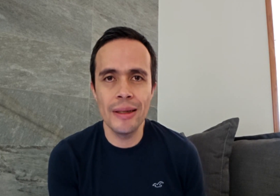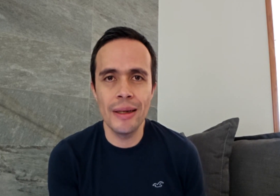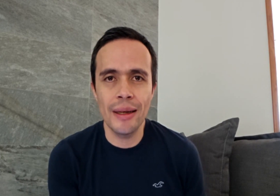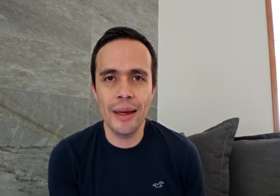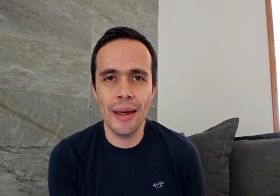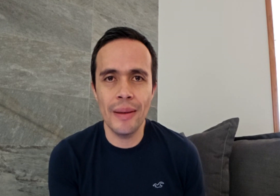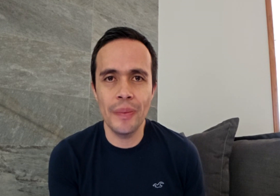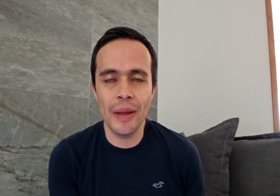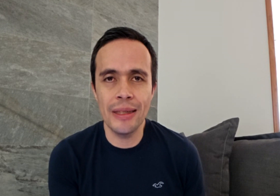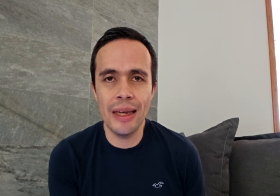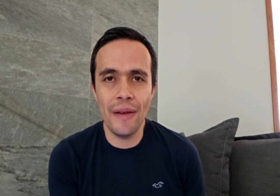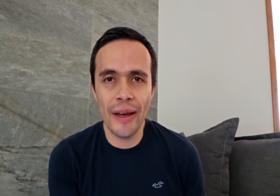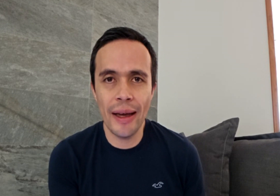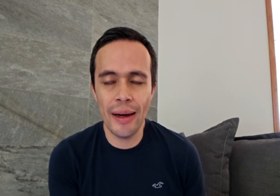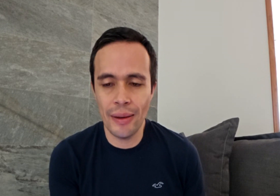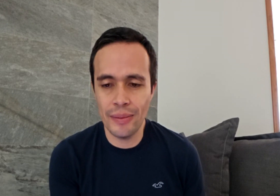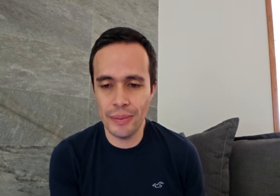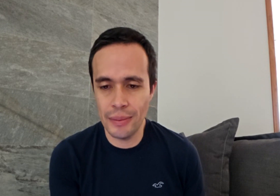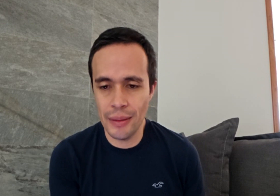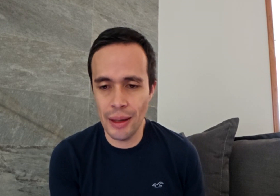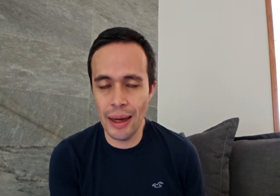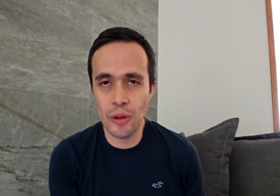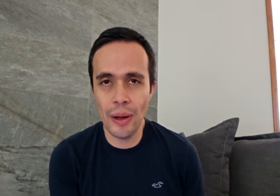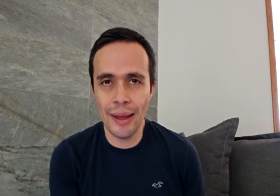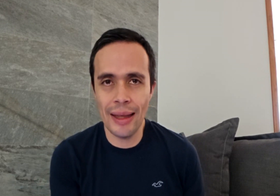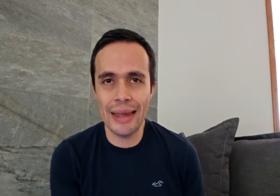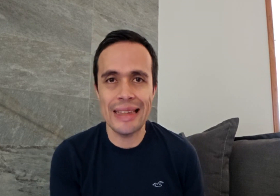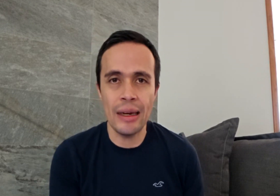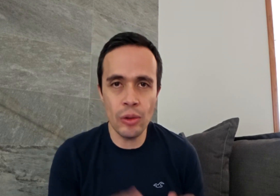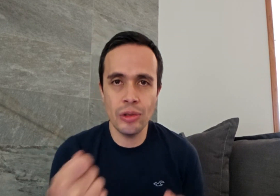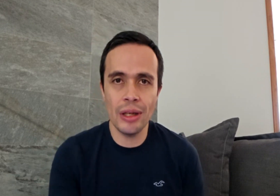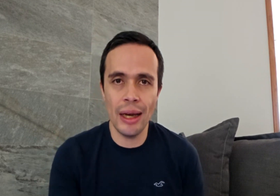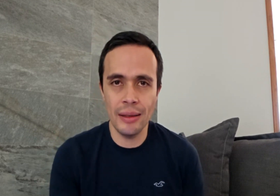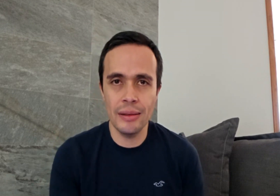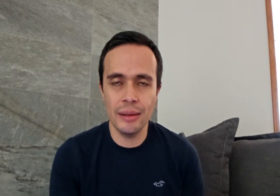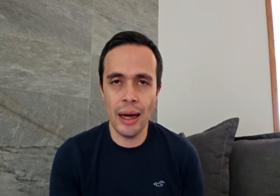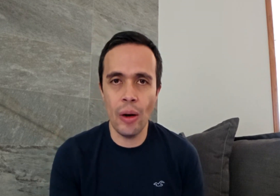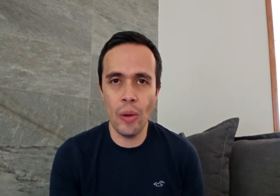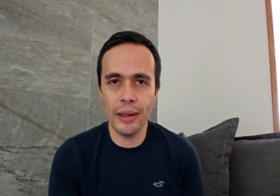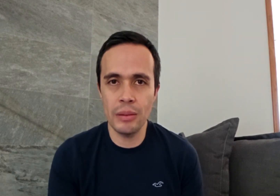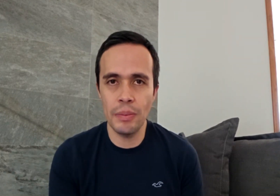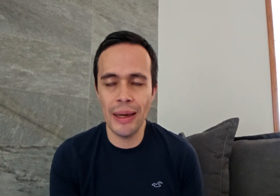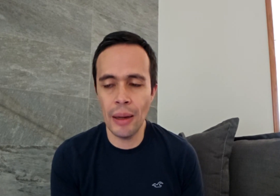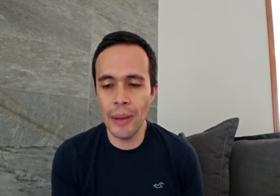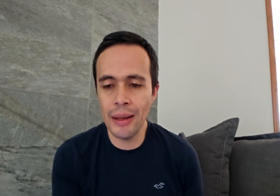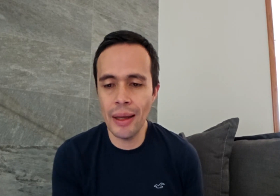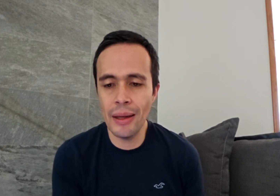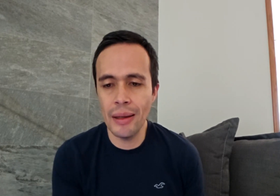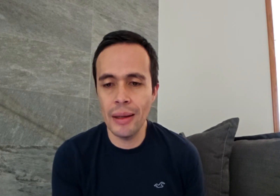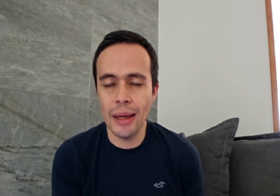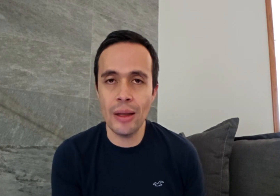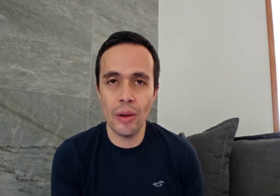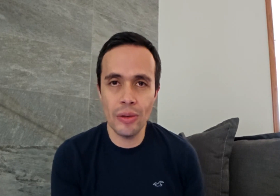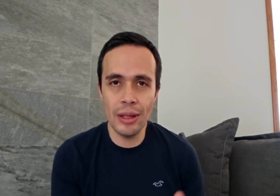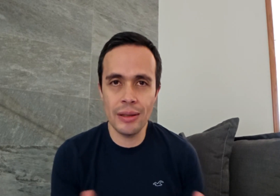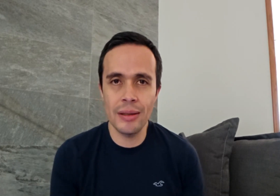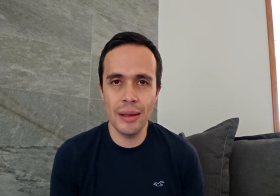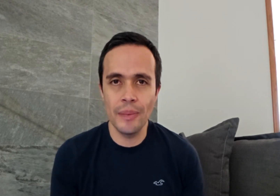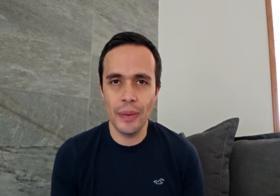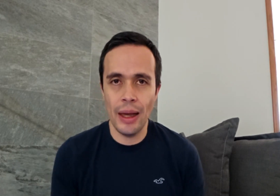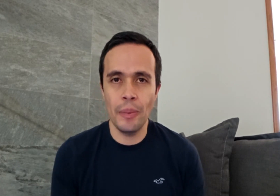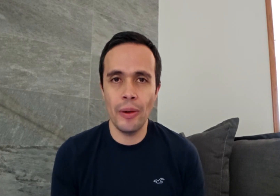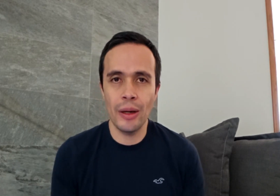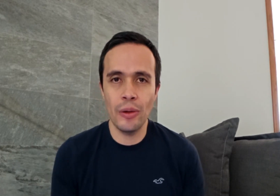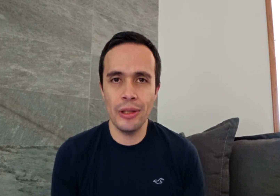Manero, que si la FGR en la actualidad denuncia a un juez penalmente,